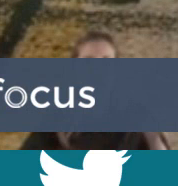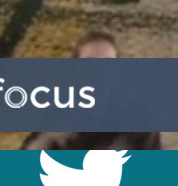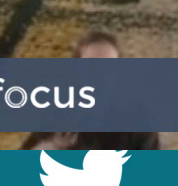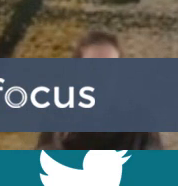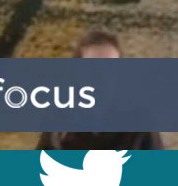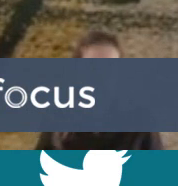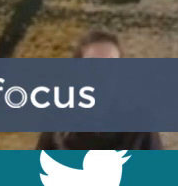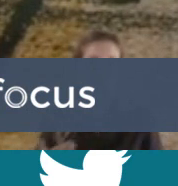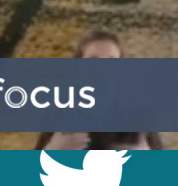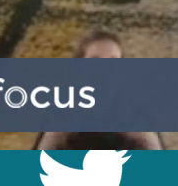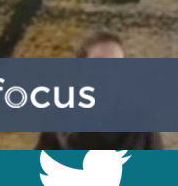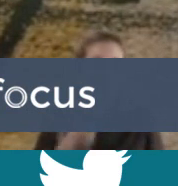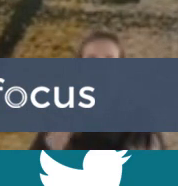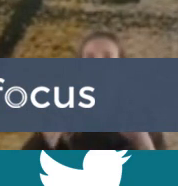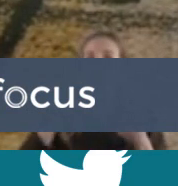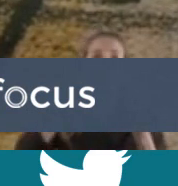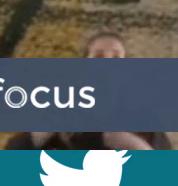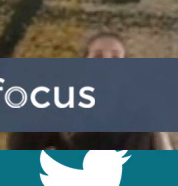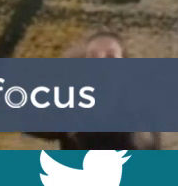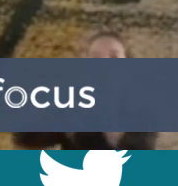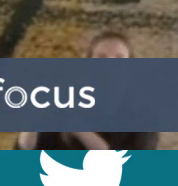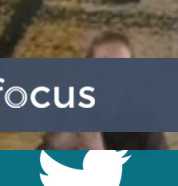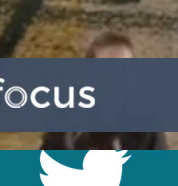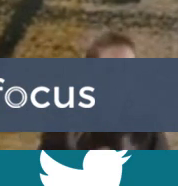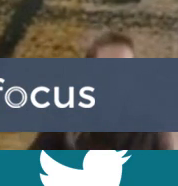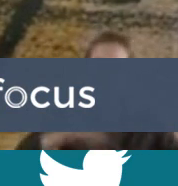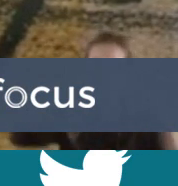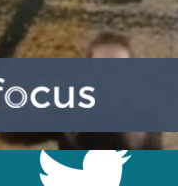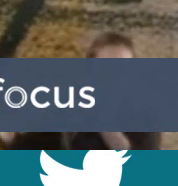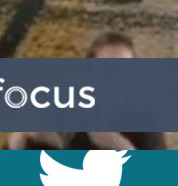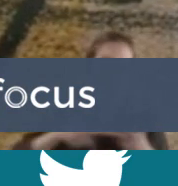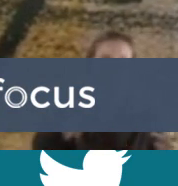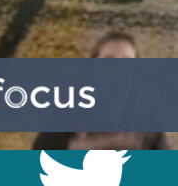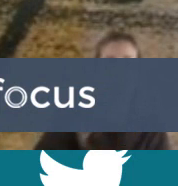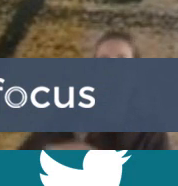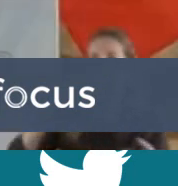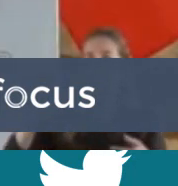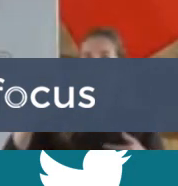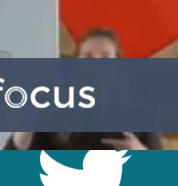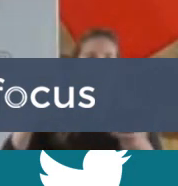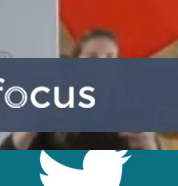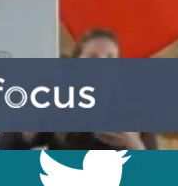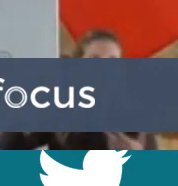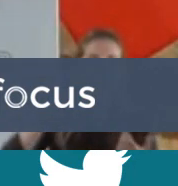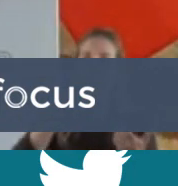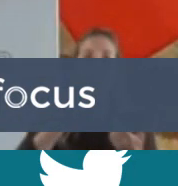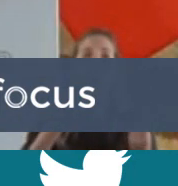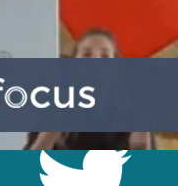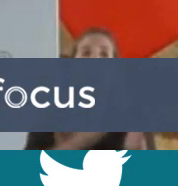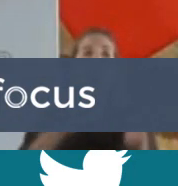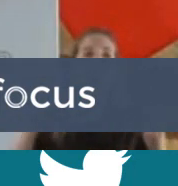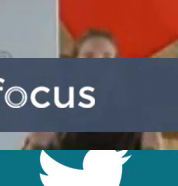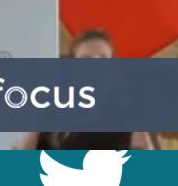sea en Ucrania, en Yemen, en Palestina, en Chile, en Venezuela, en Nicaragua, donde sea, para tratar de